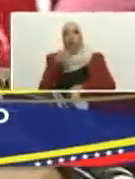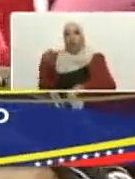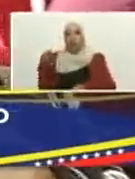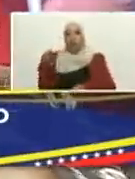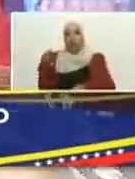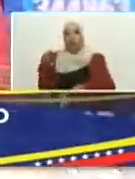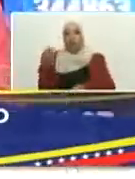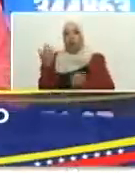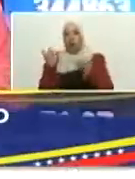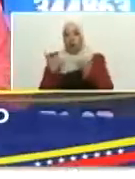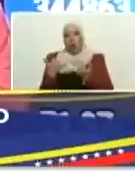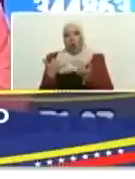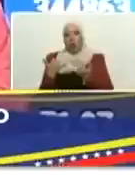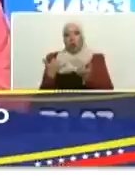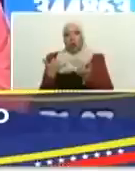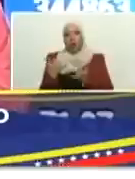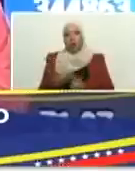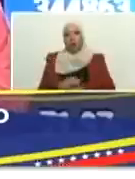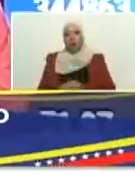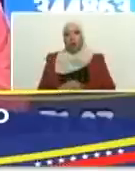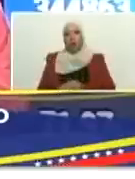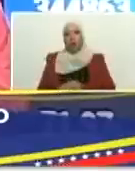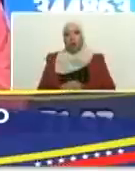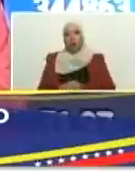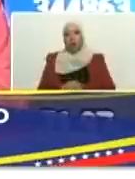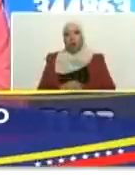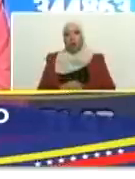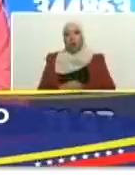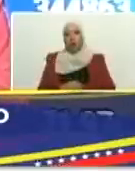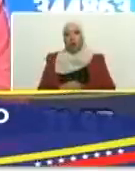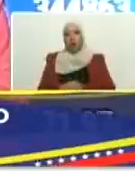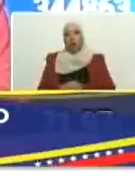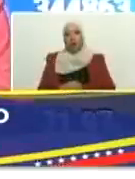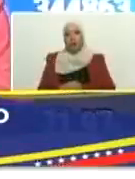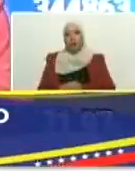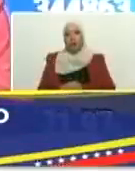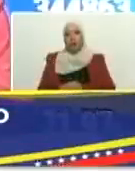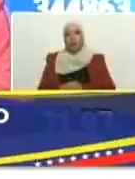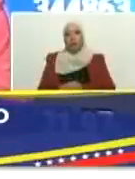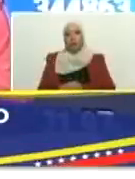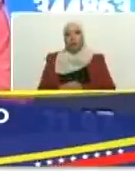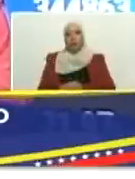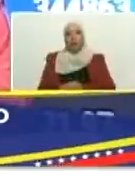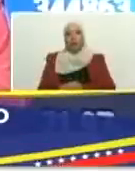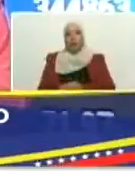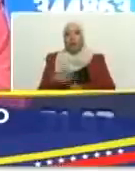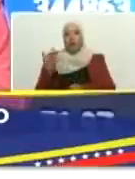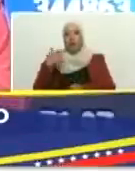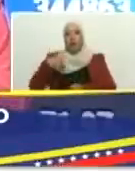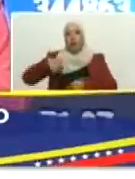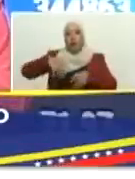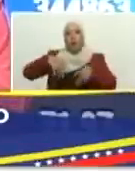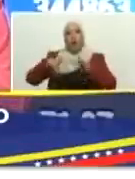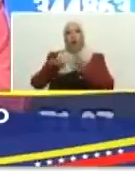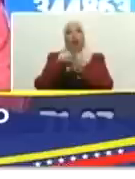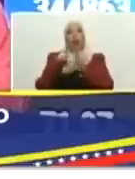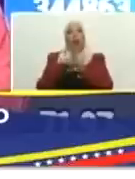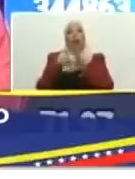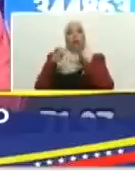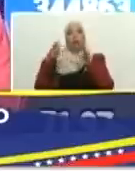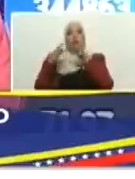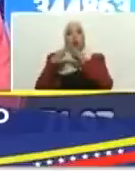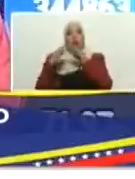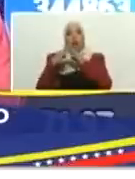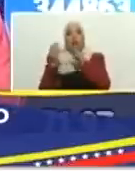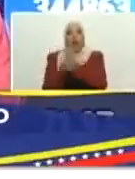que fuera ahorita, cuando salimos en marcha del Palacio Federal Legislativo,